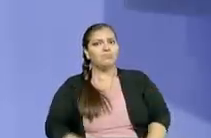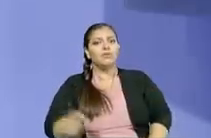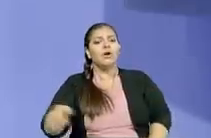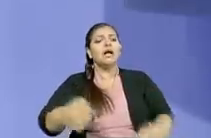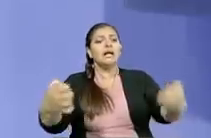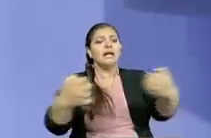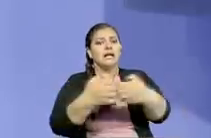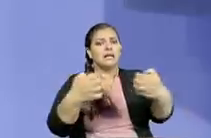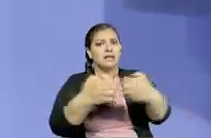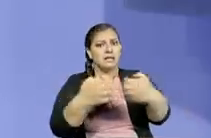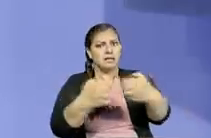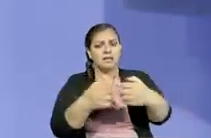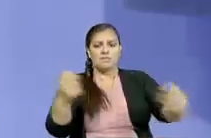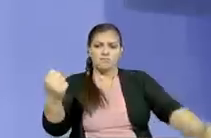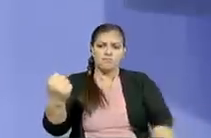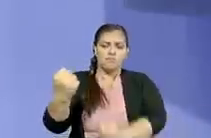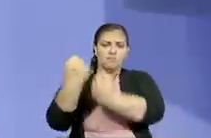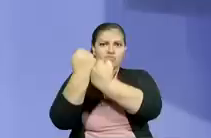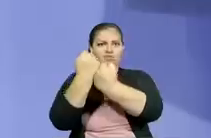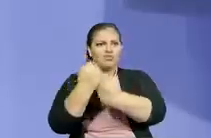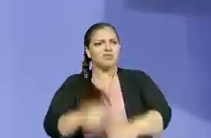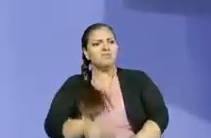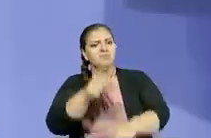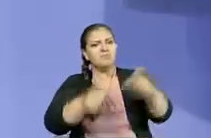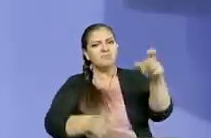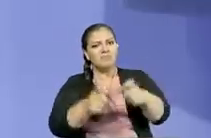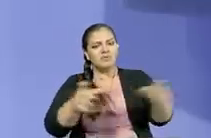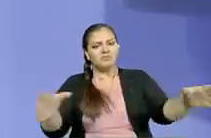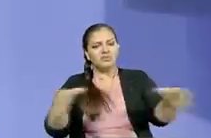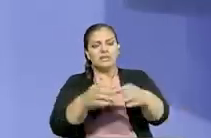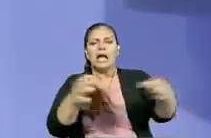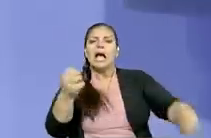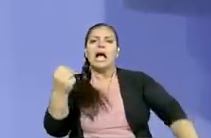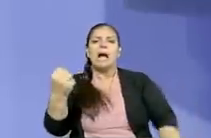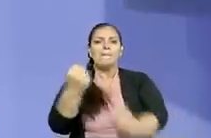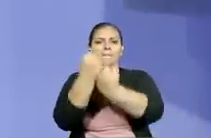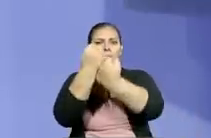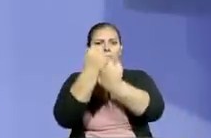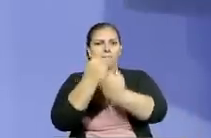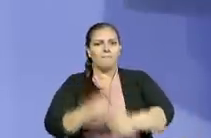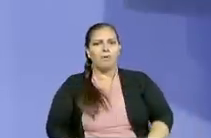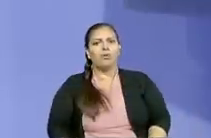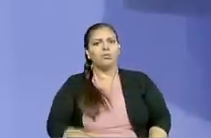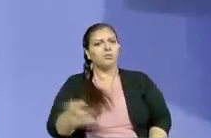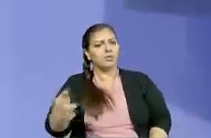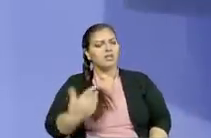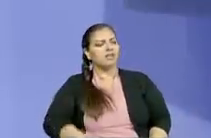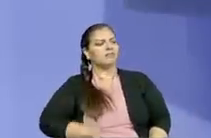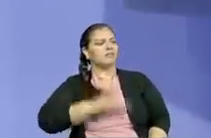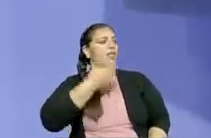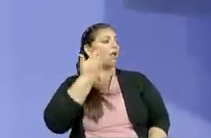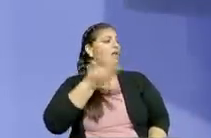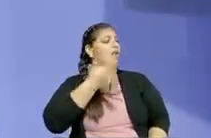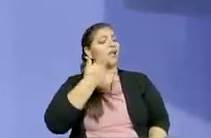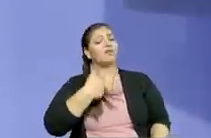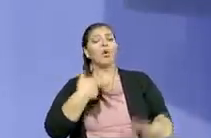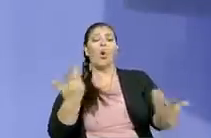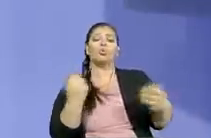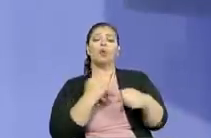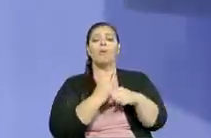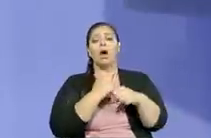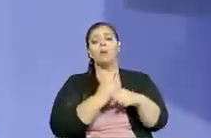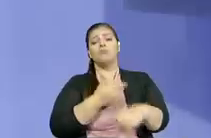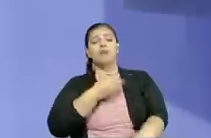sobre todo tiene un equipo de gente probado, que no ha hablado, que ha hecho, que no ha destruido,